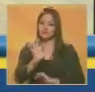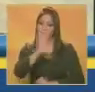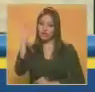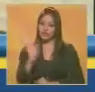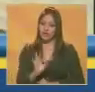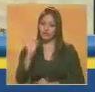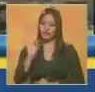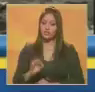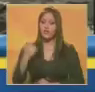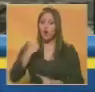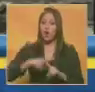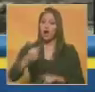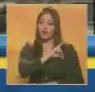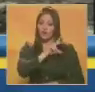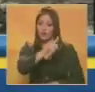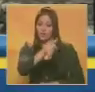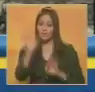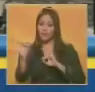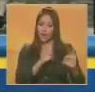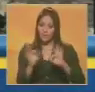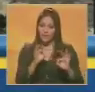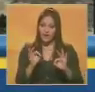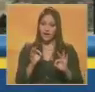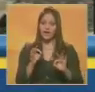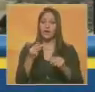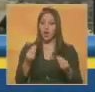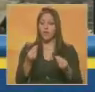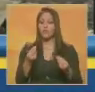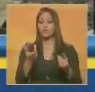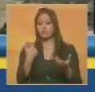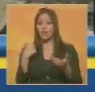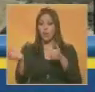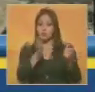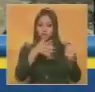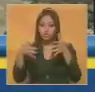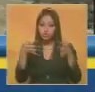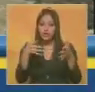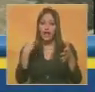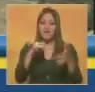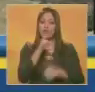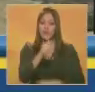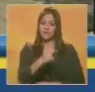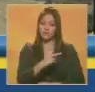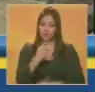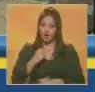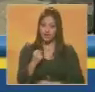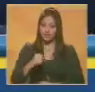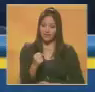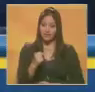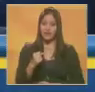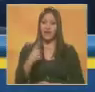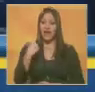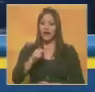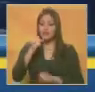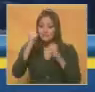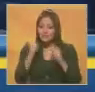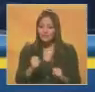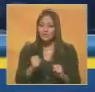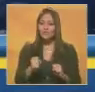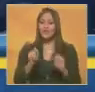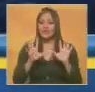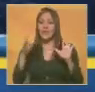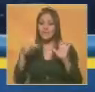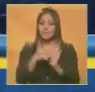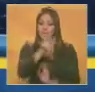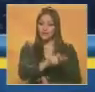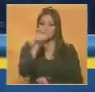65%, mientras las autoridades se preparan para enfrentar una tormenta. De acuerdo con el reporte policial, las llamas forzaron la evacuación de al menos